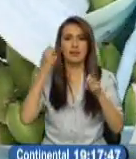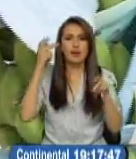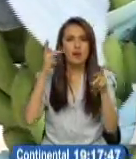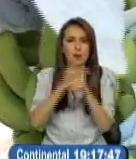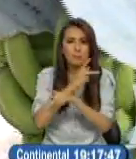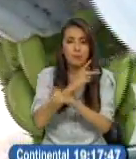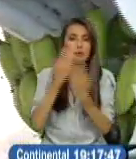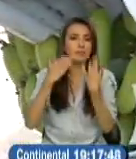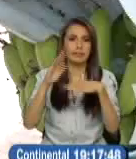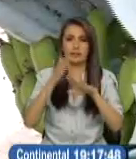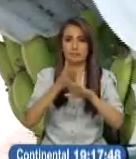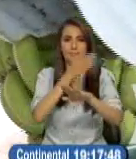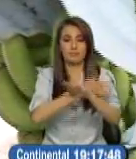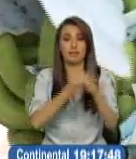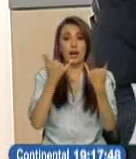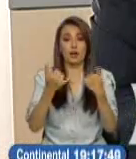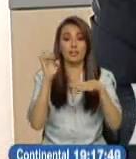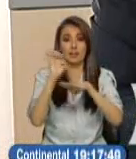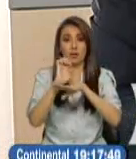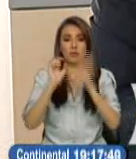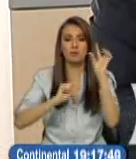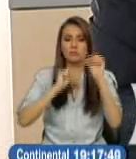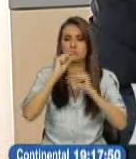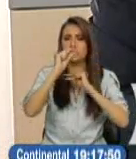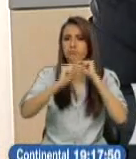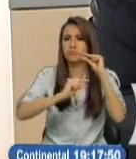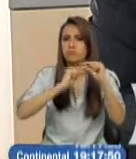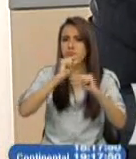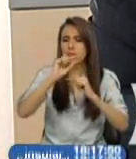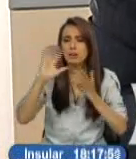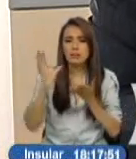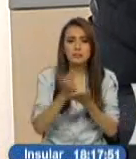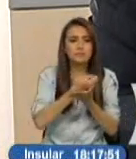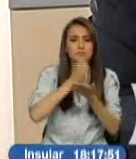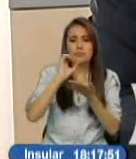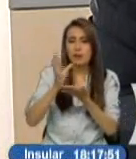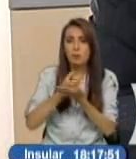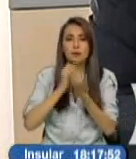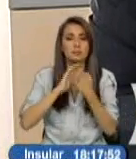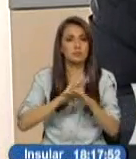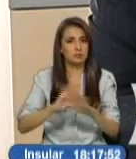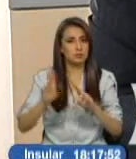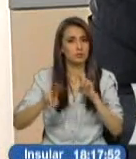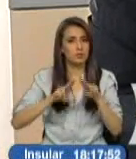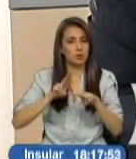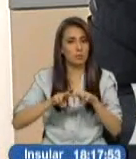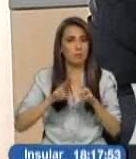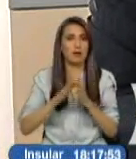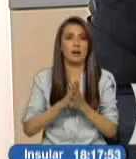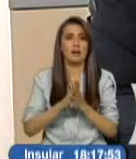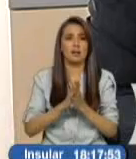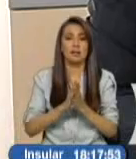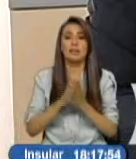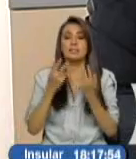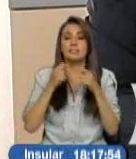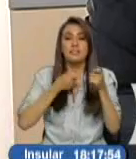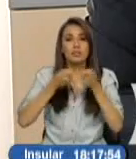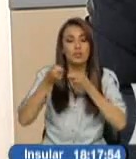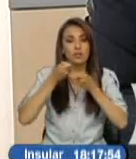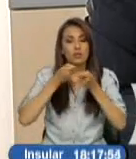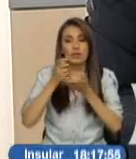Ecuador se encuentra en una etapa de recuperación. Un claro síntoma de recuperación es el manejo del crédito.